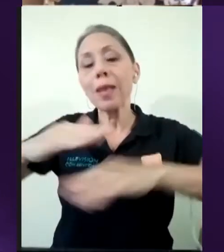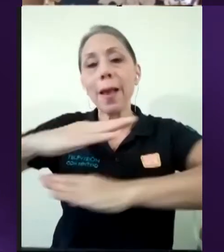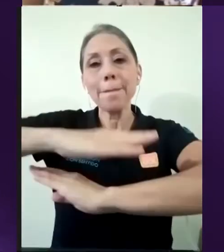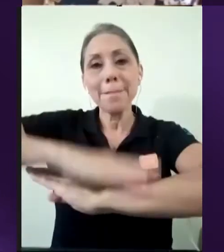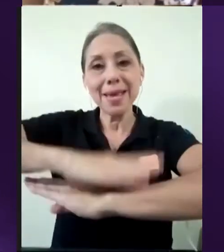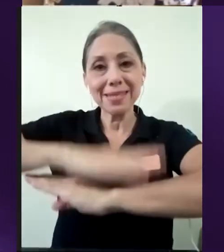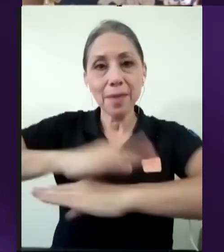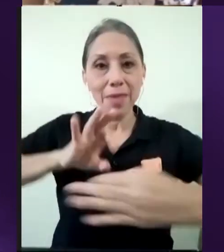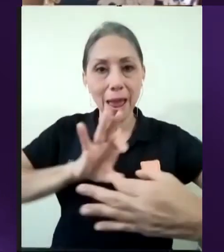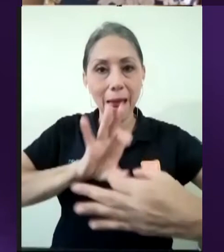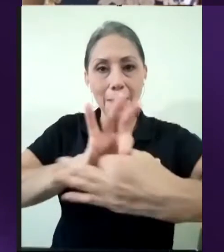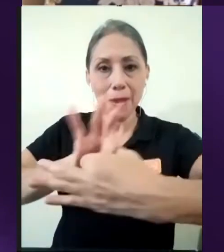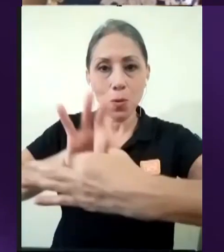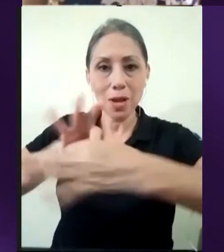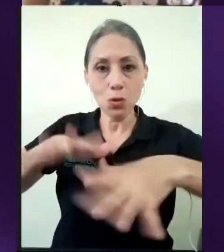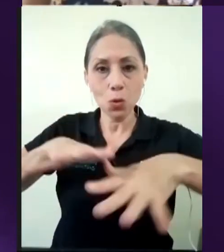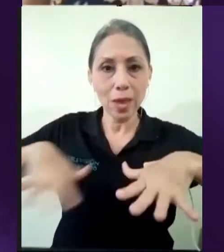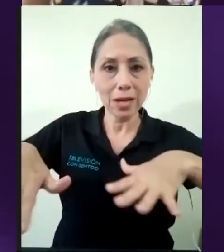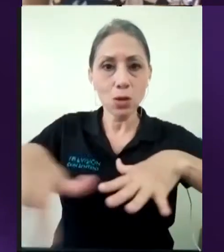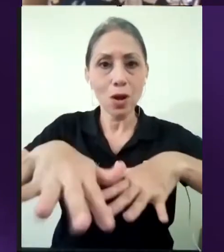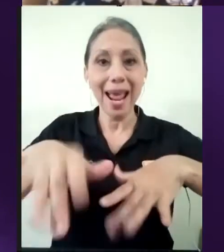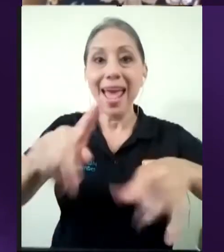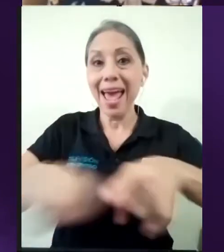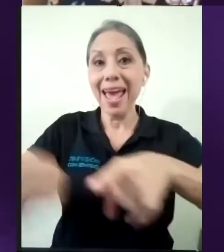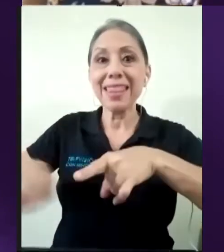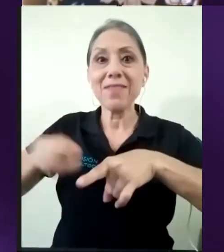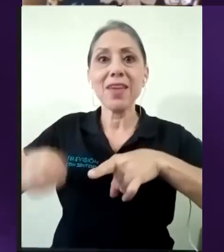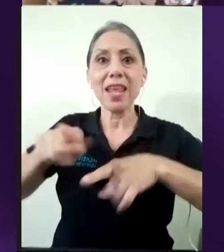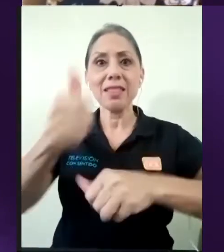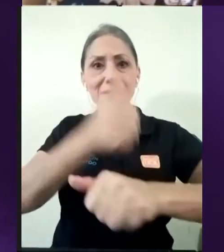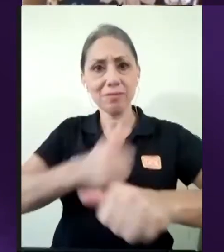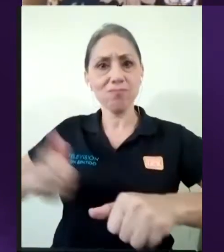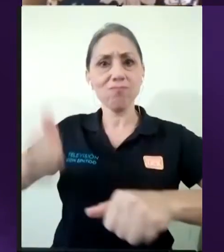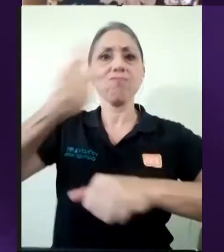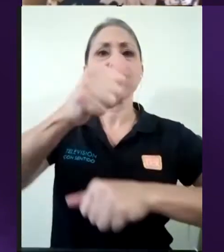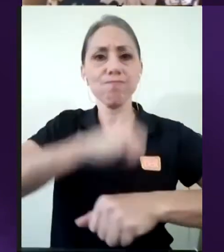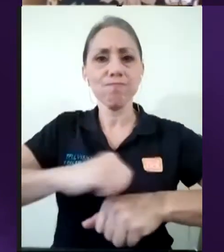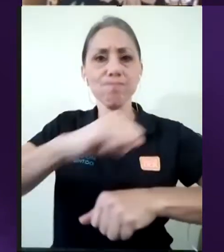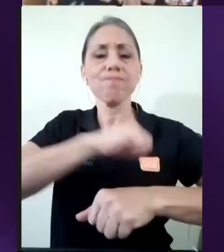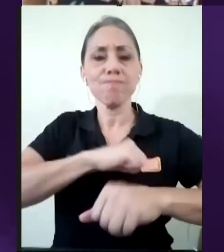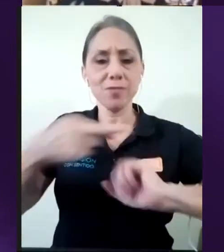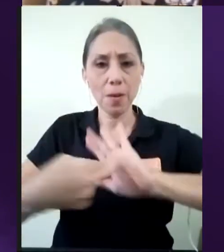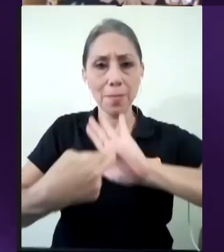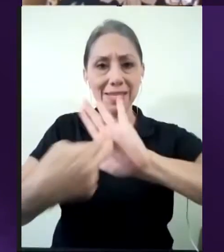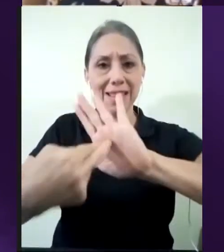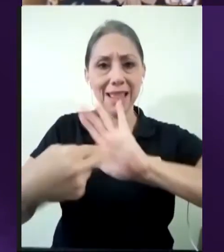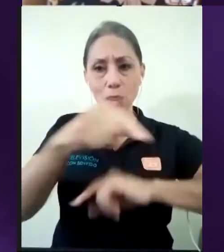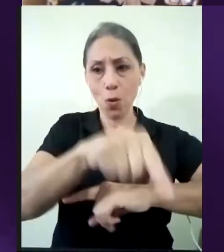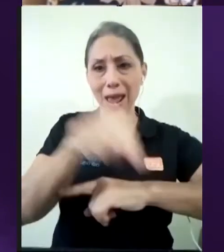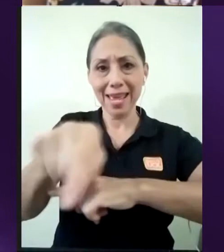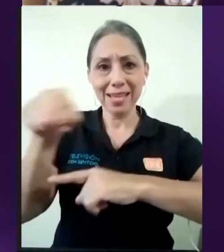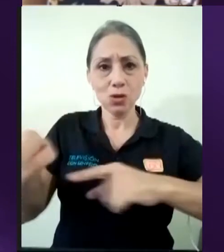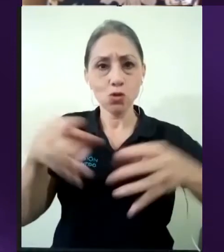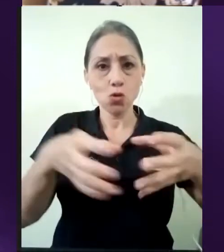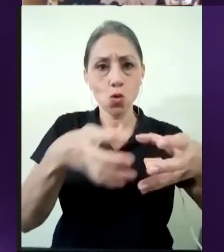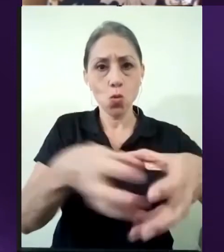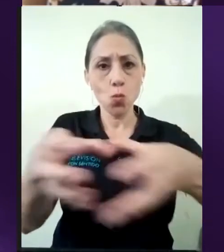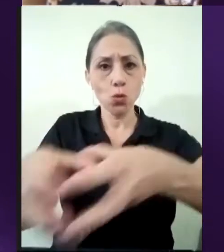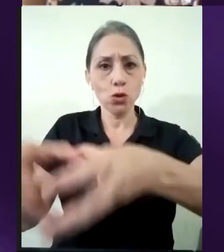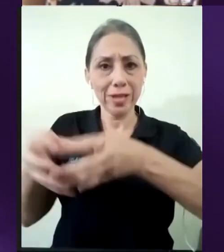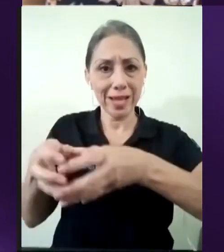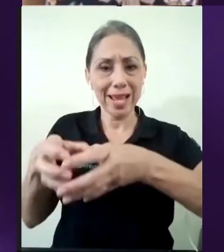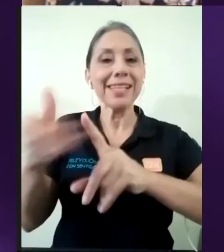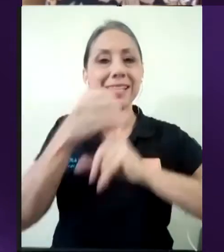las jerarcas que representamos a estas poblaciones, y es donde se toman algunas decisiones en el ámbito político